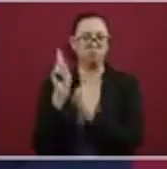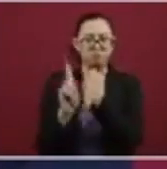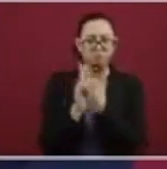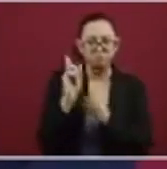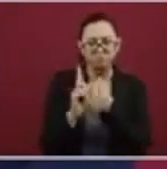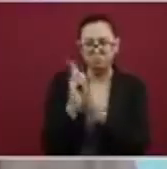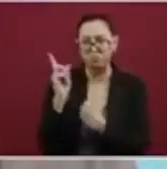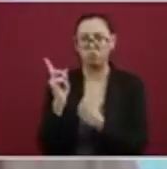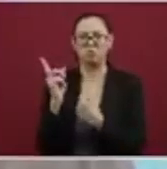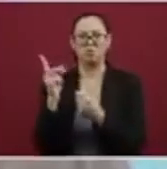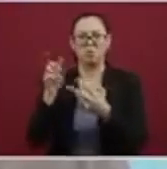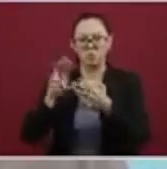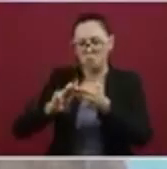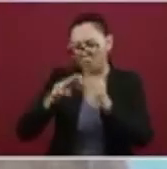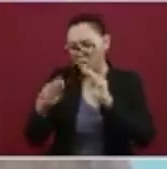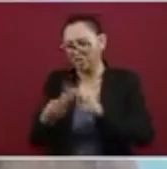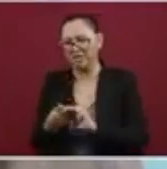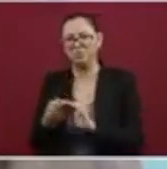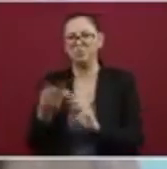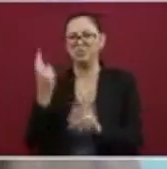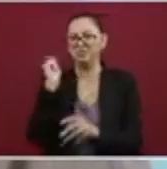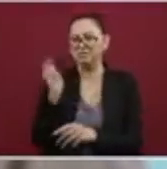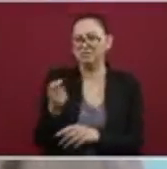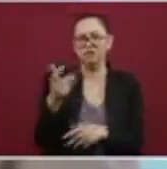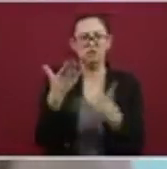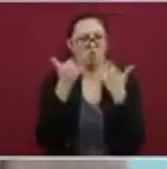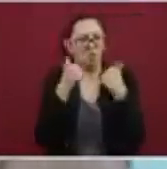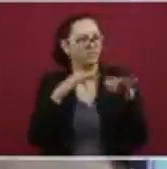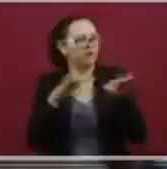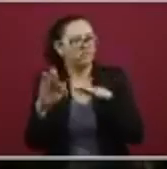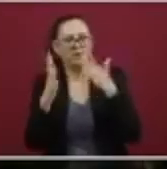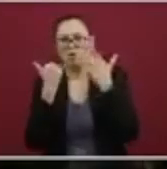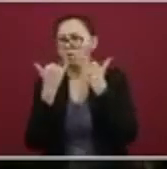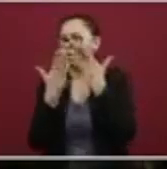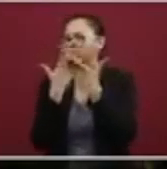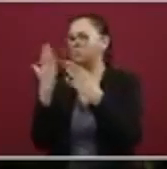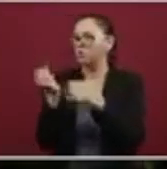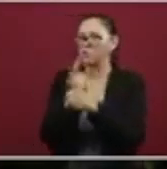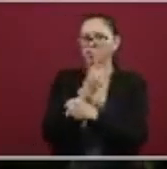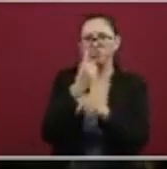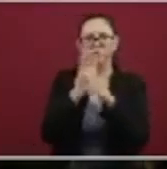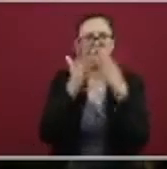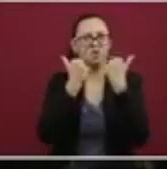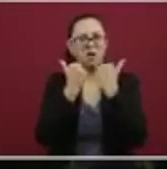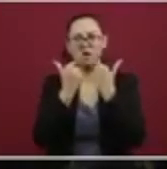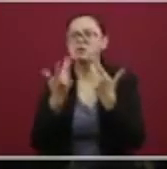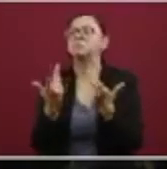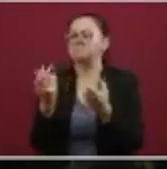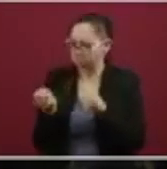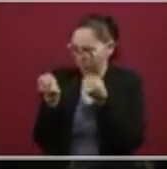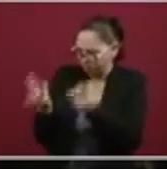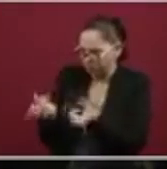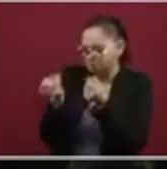digamos, las causas, que es la falta de oportunidades, vamos a ayudar a pacificar al país. Así que la página es